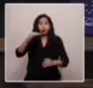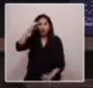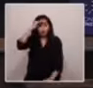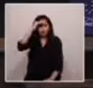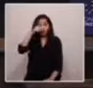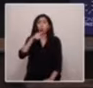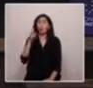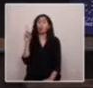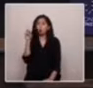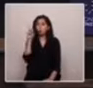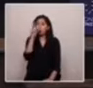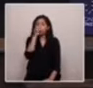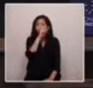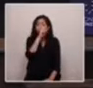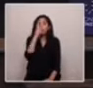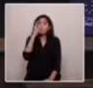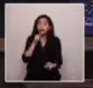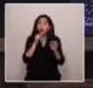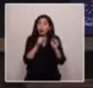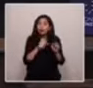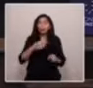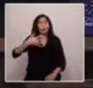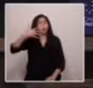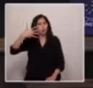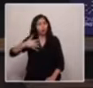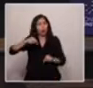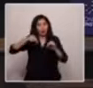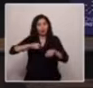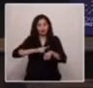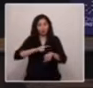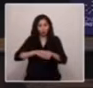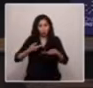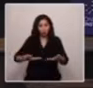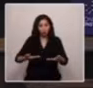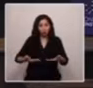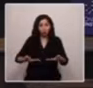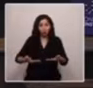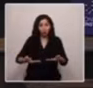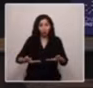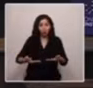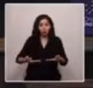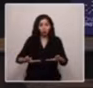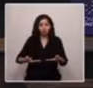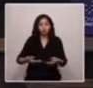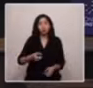difíciles, pero es un indispensable en esta instancia, porque sin esa confianza...